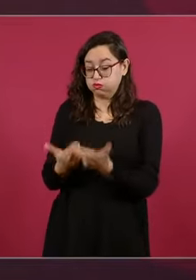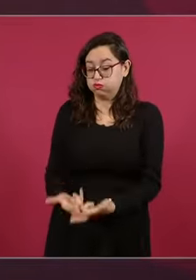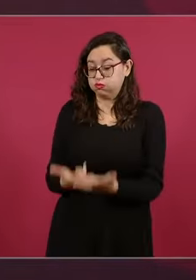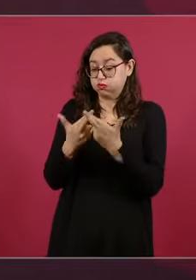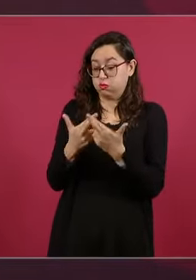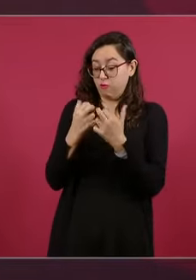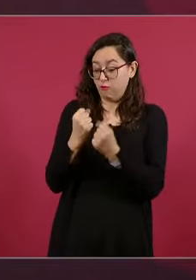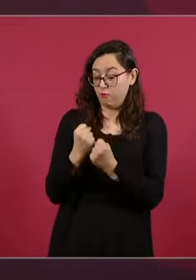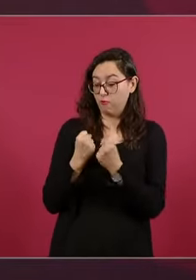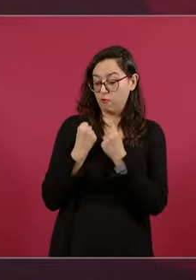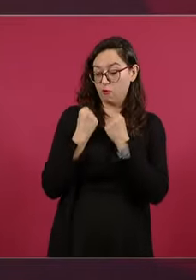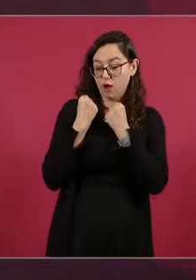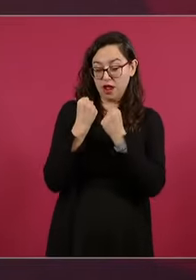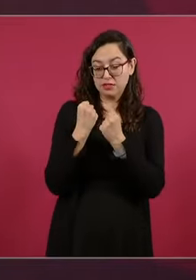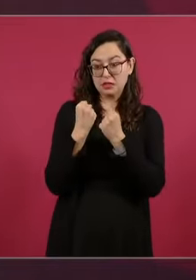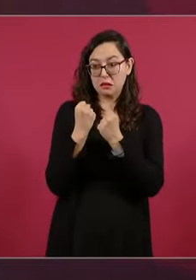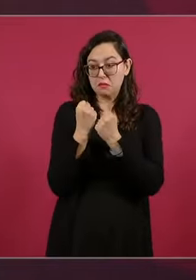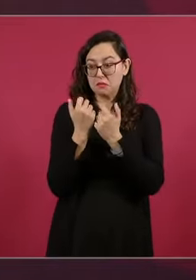cultural